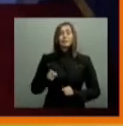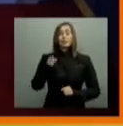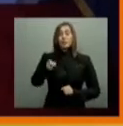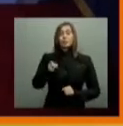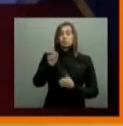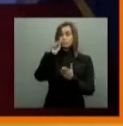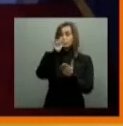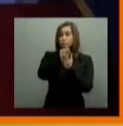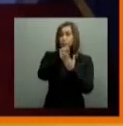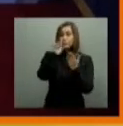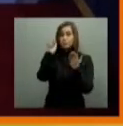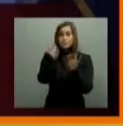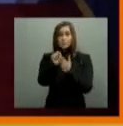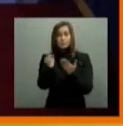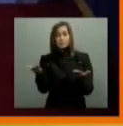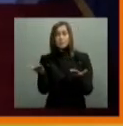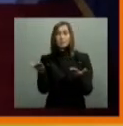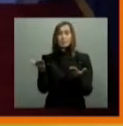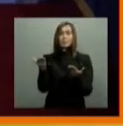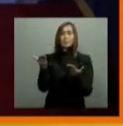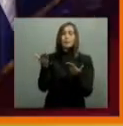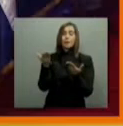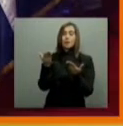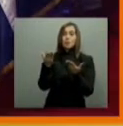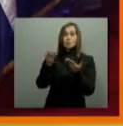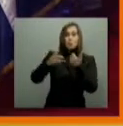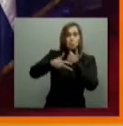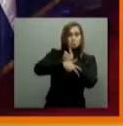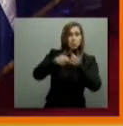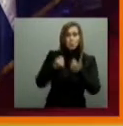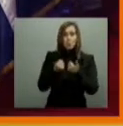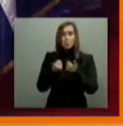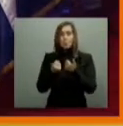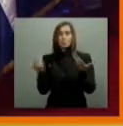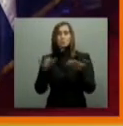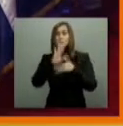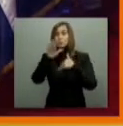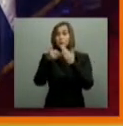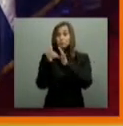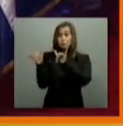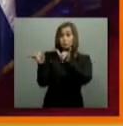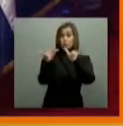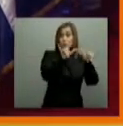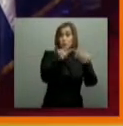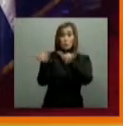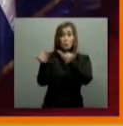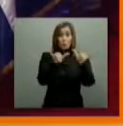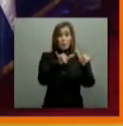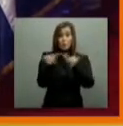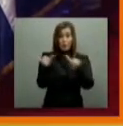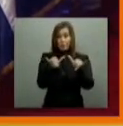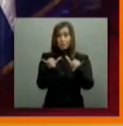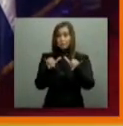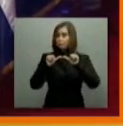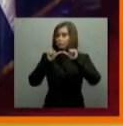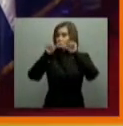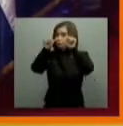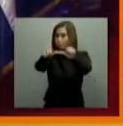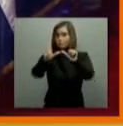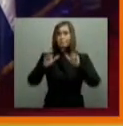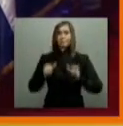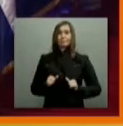1.300.000 personas están recibiendo yo quisiera que alguien me llame porque la información que yo tengo es que no está llegando esa ayuda